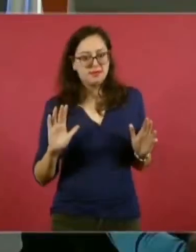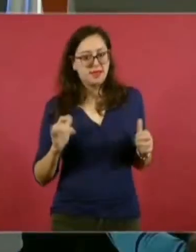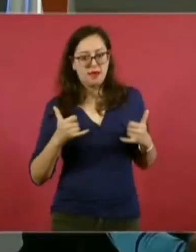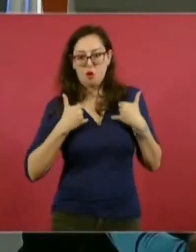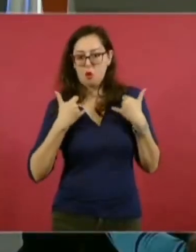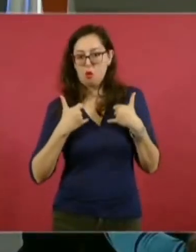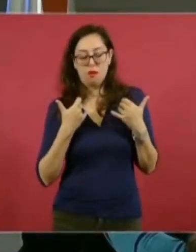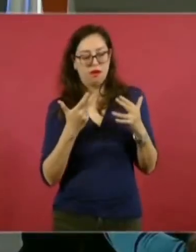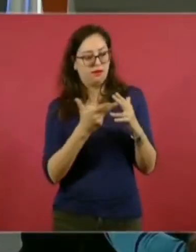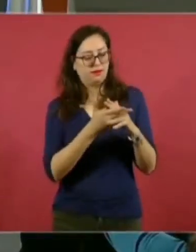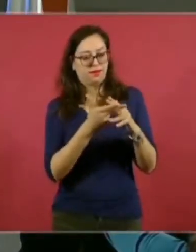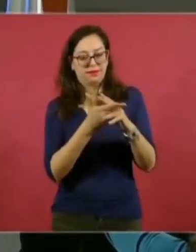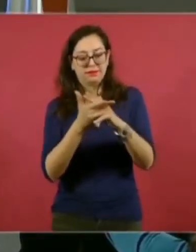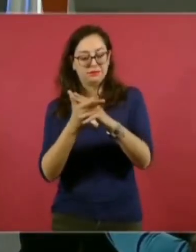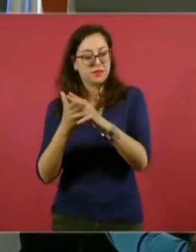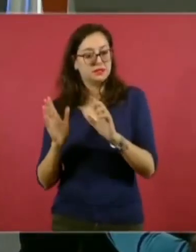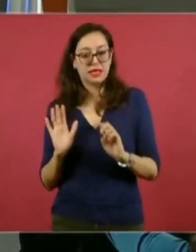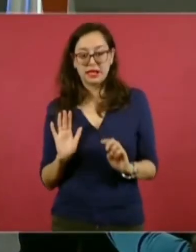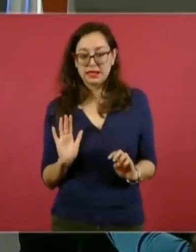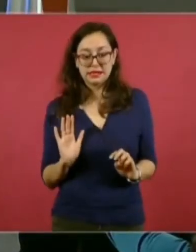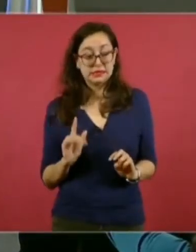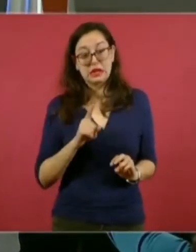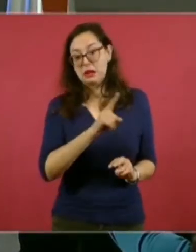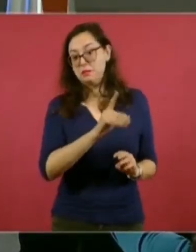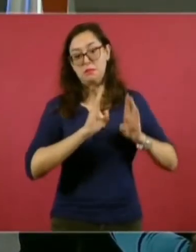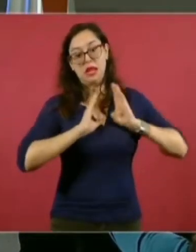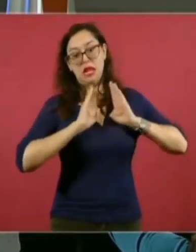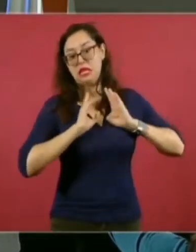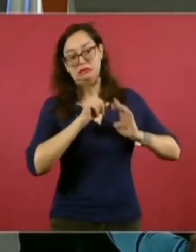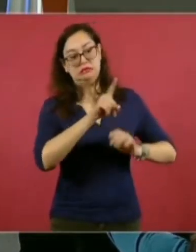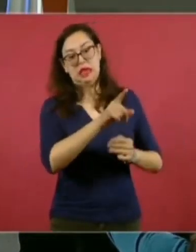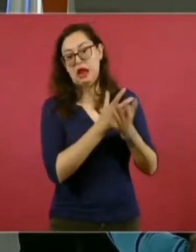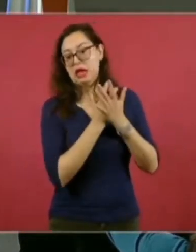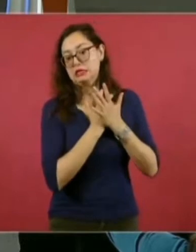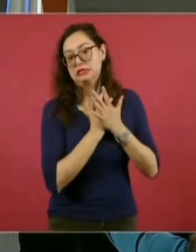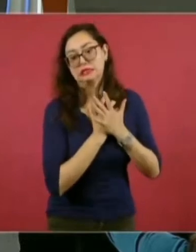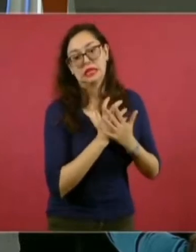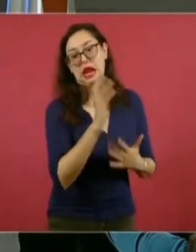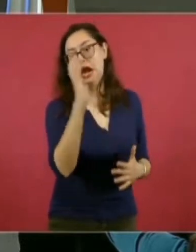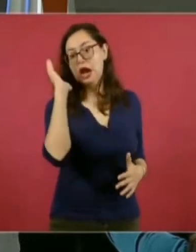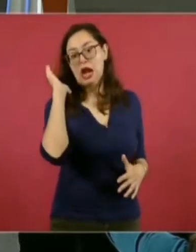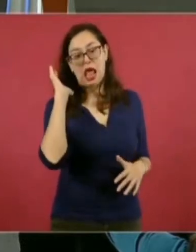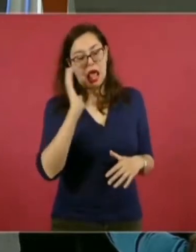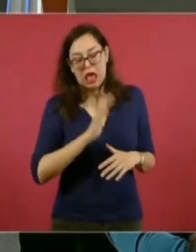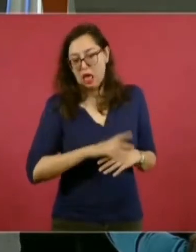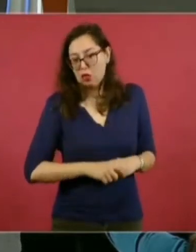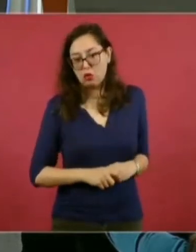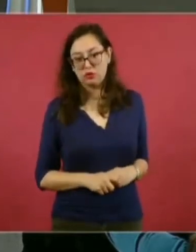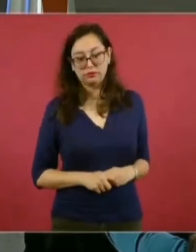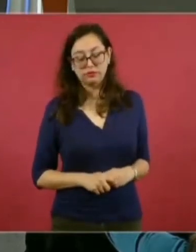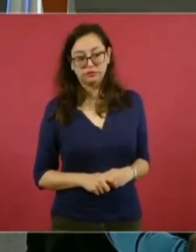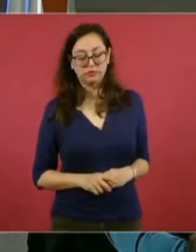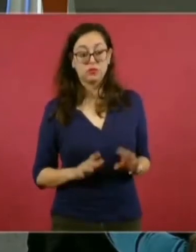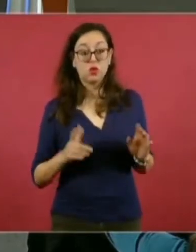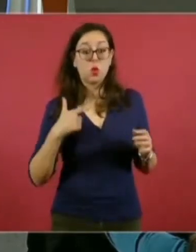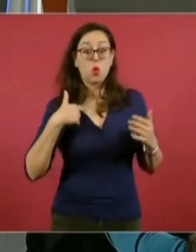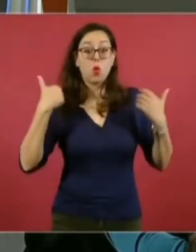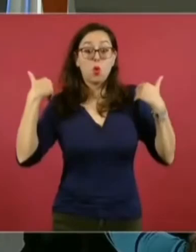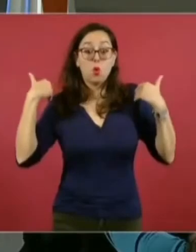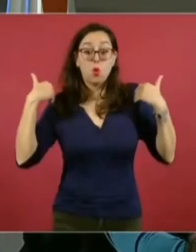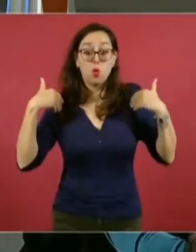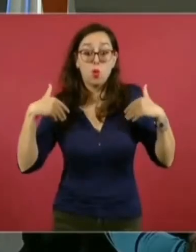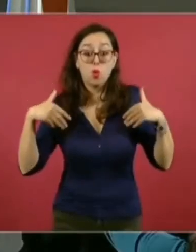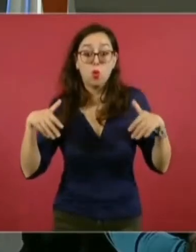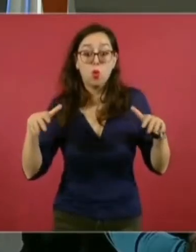joven. Se excedieron de haber sabido que iba a pasar eso, se